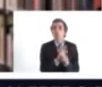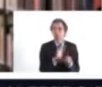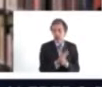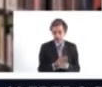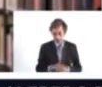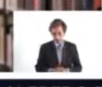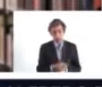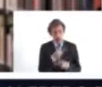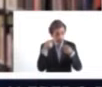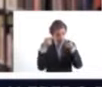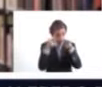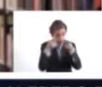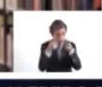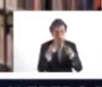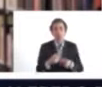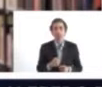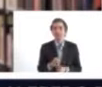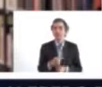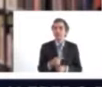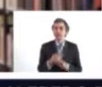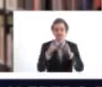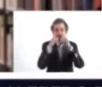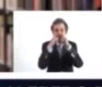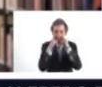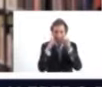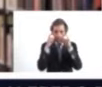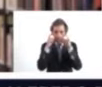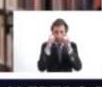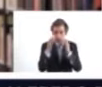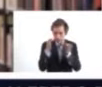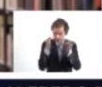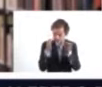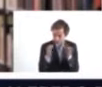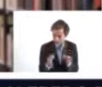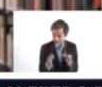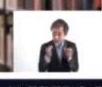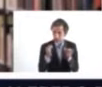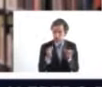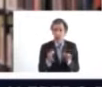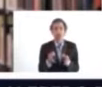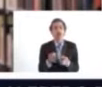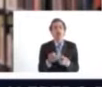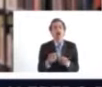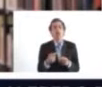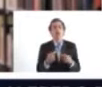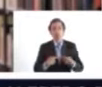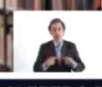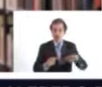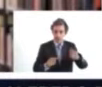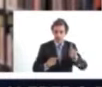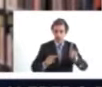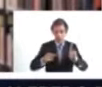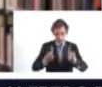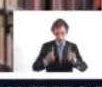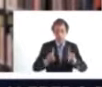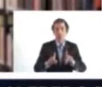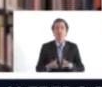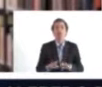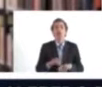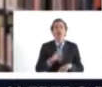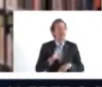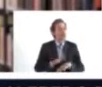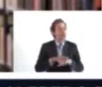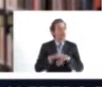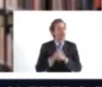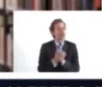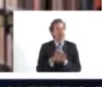lado, Pepe, hay otro problema. Brasil, que es el gran premio que le sigue a México, los pilotos no quieren escuchar, pero ni el nombre de Brasil